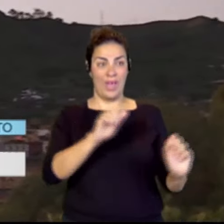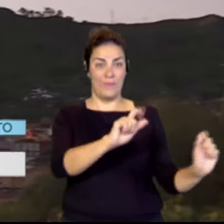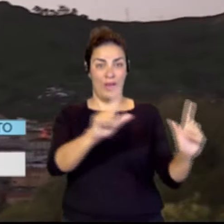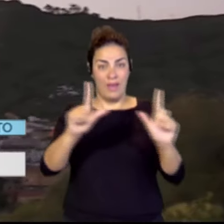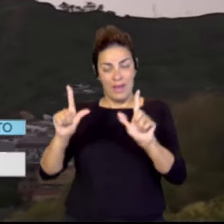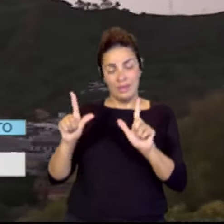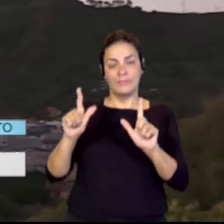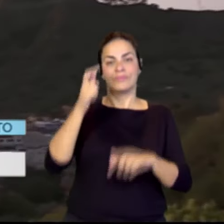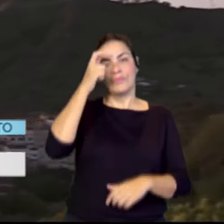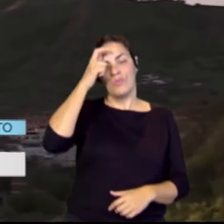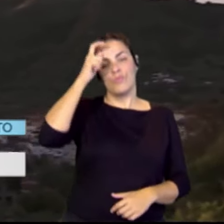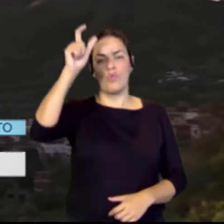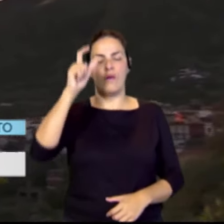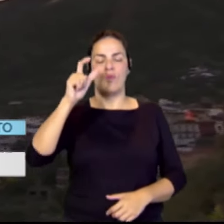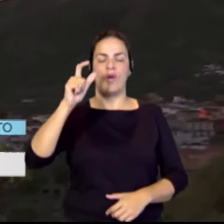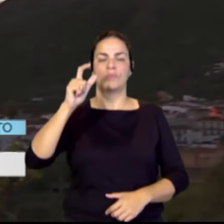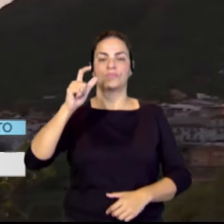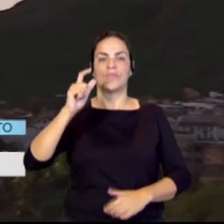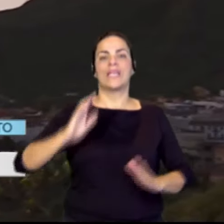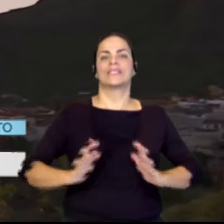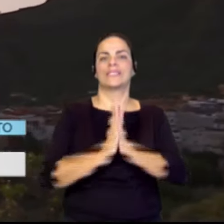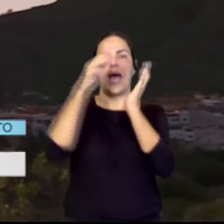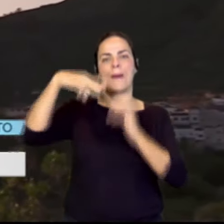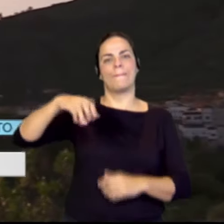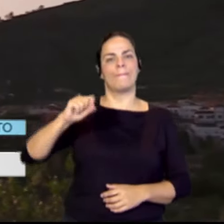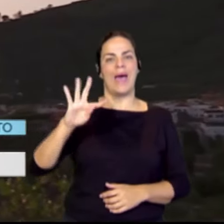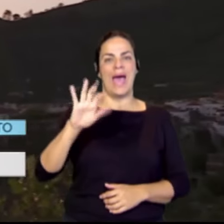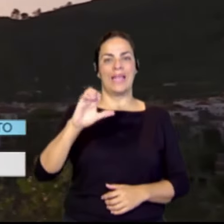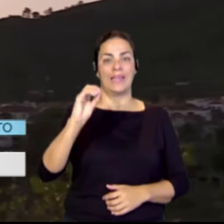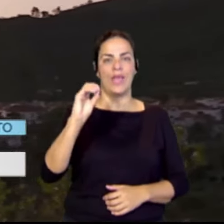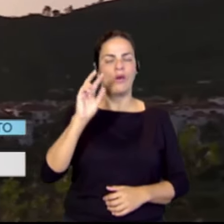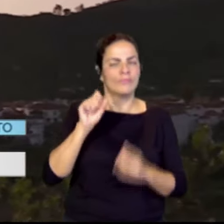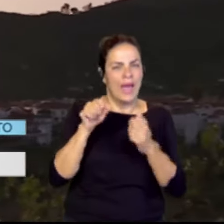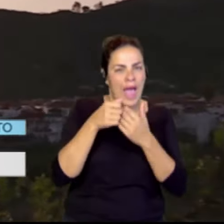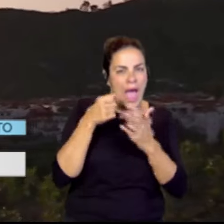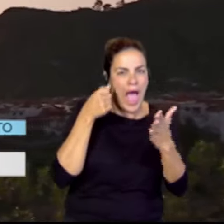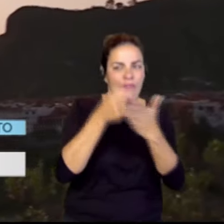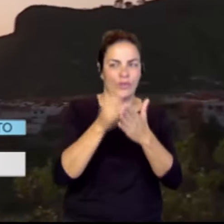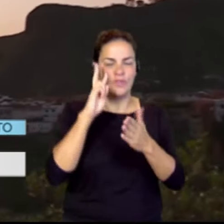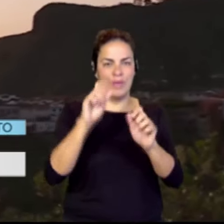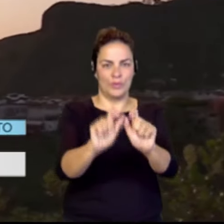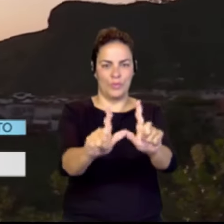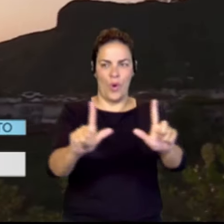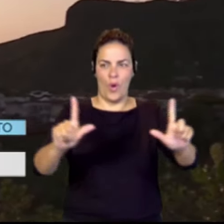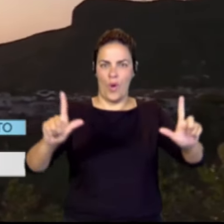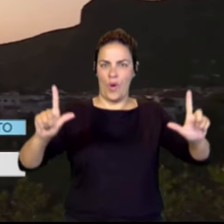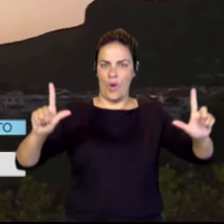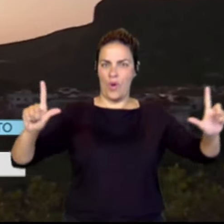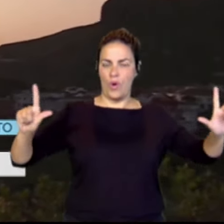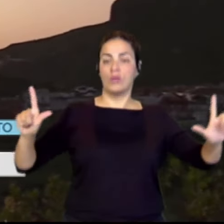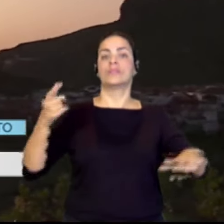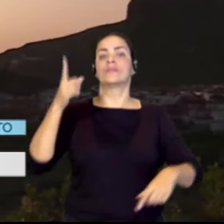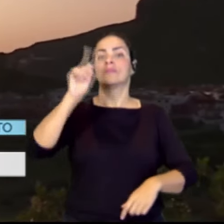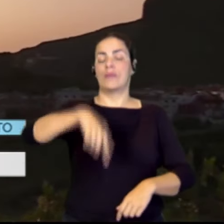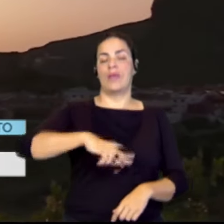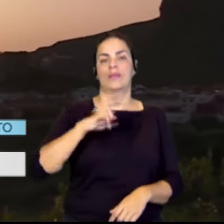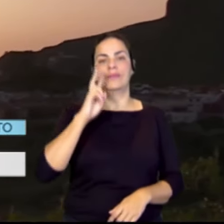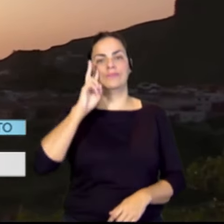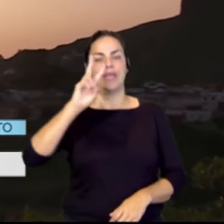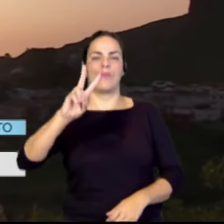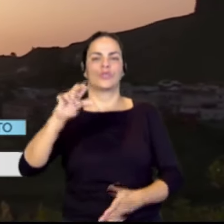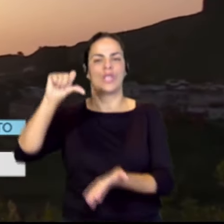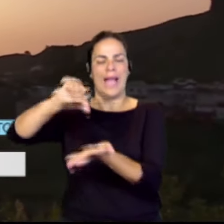el pueblo de San Mateo al fondo veremos como poco a poco esa imagen Se va ampliando se va moviendo y veremos también la